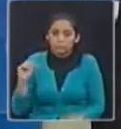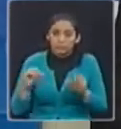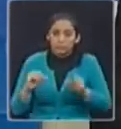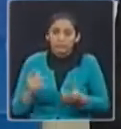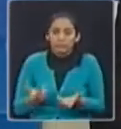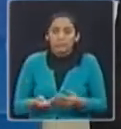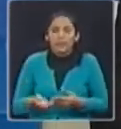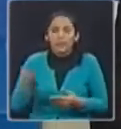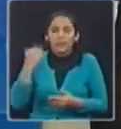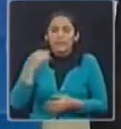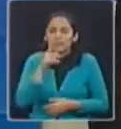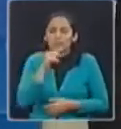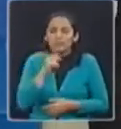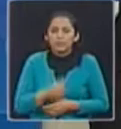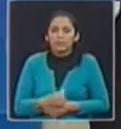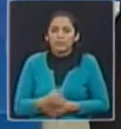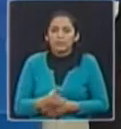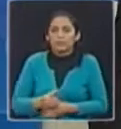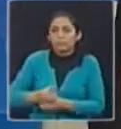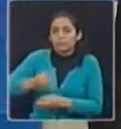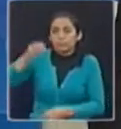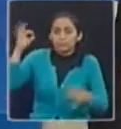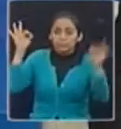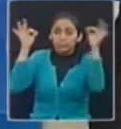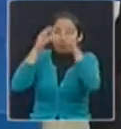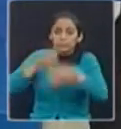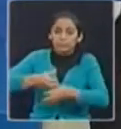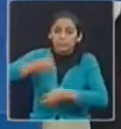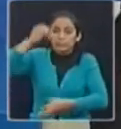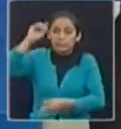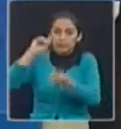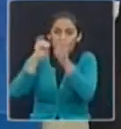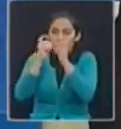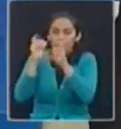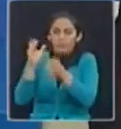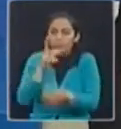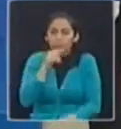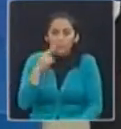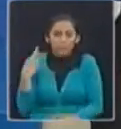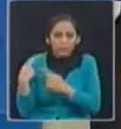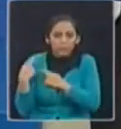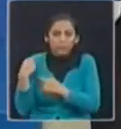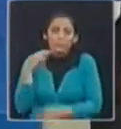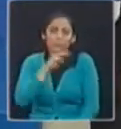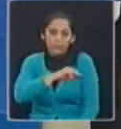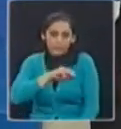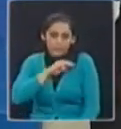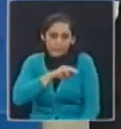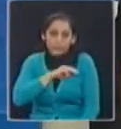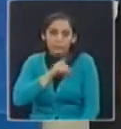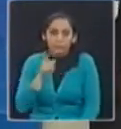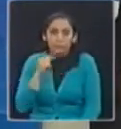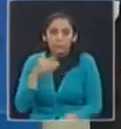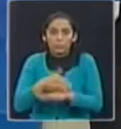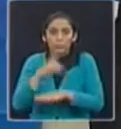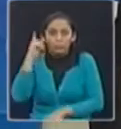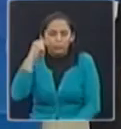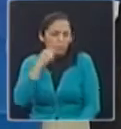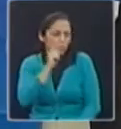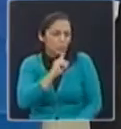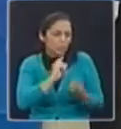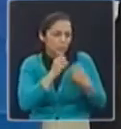antes correspondía a los municipios. Con la ley de electrificación se llevaron ante el Ministerio de Electricidad, que lo